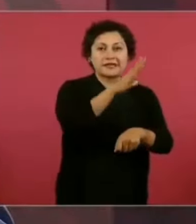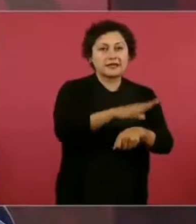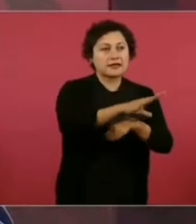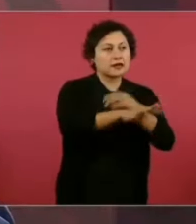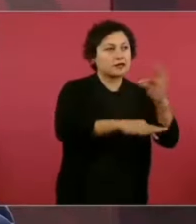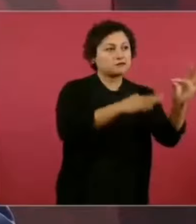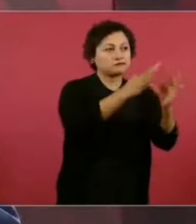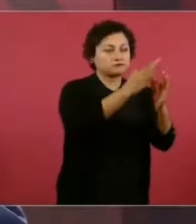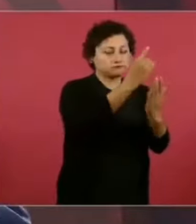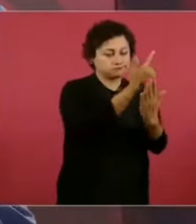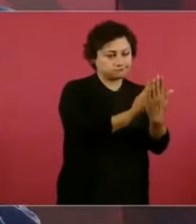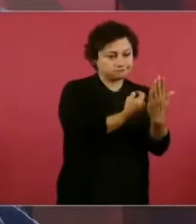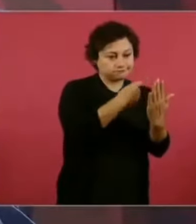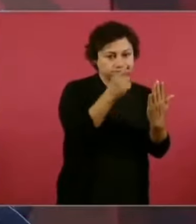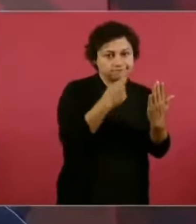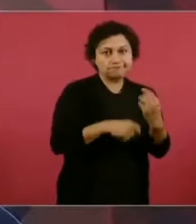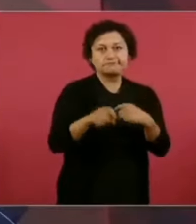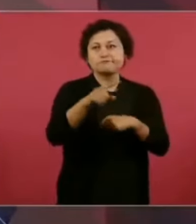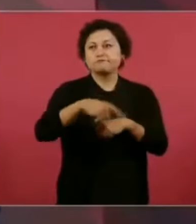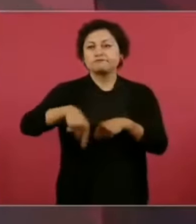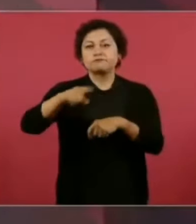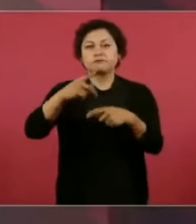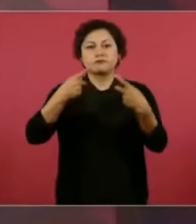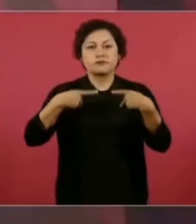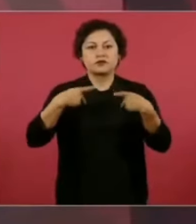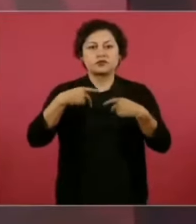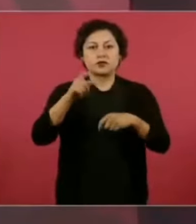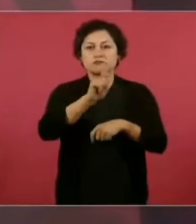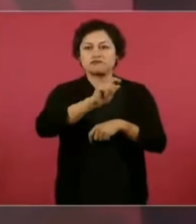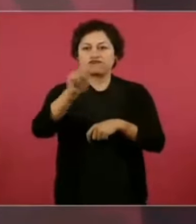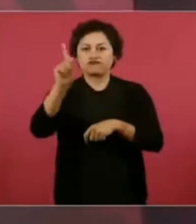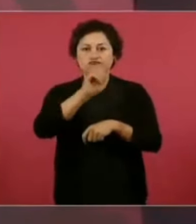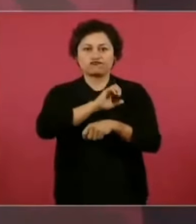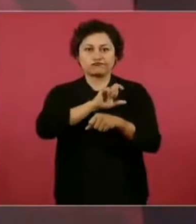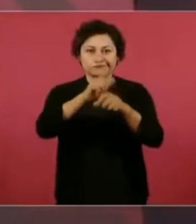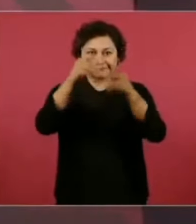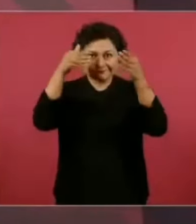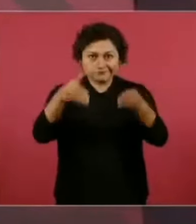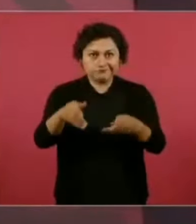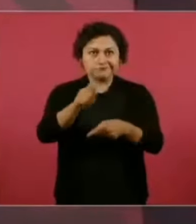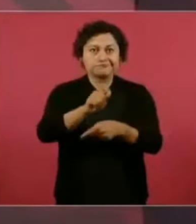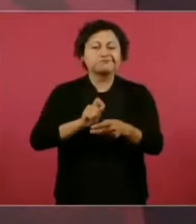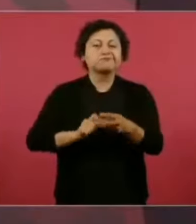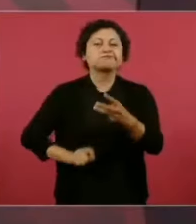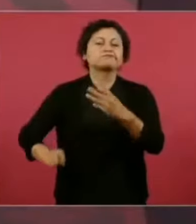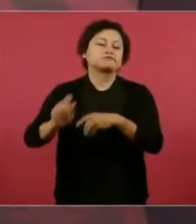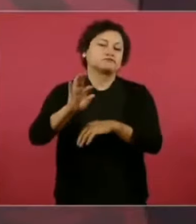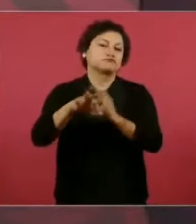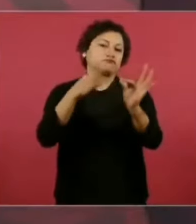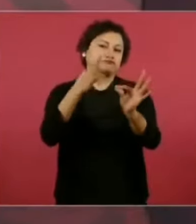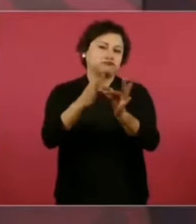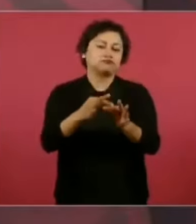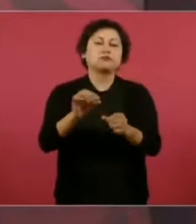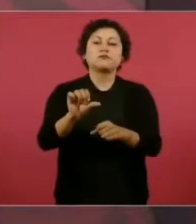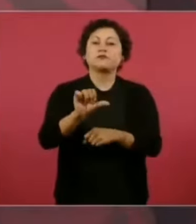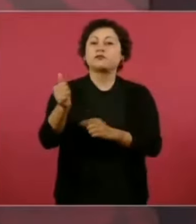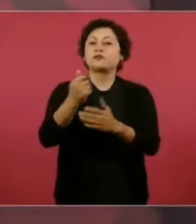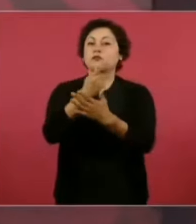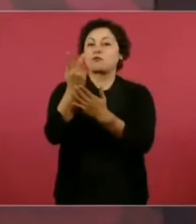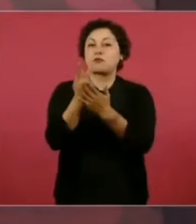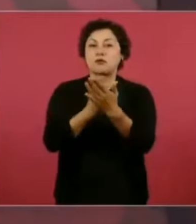más avance en el programa de la clínica Es Nuestra,